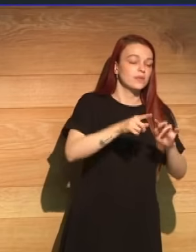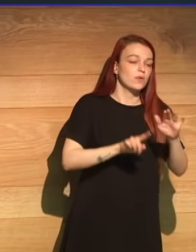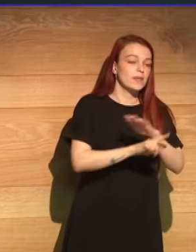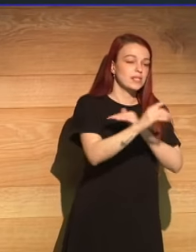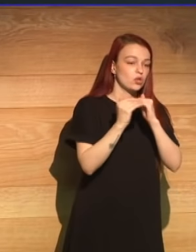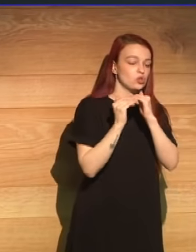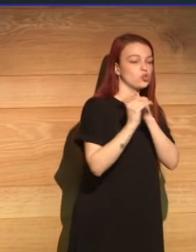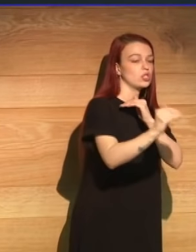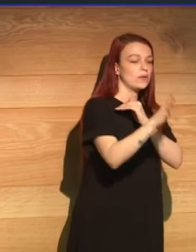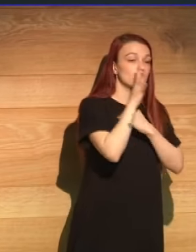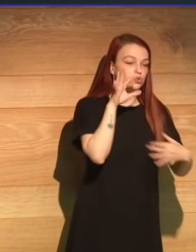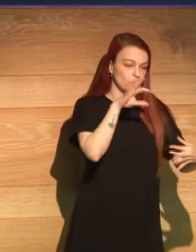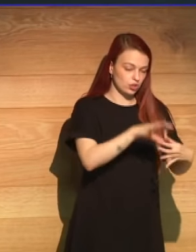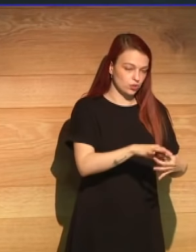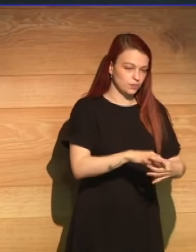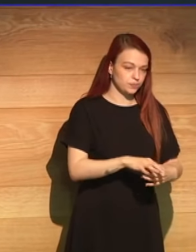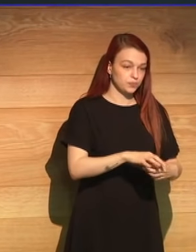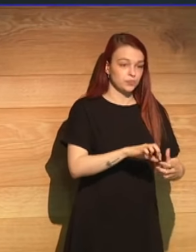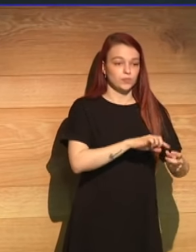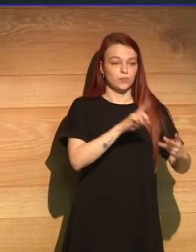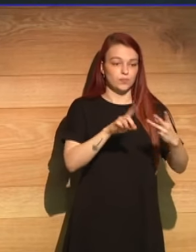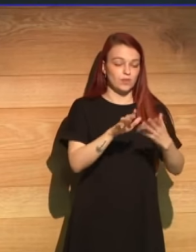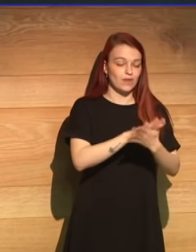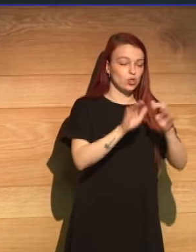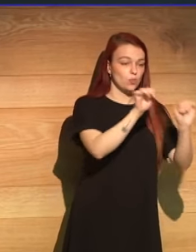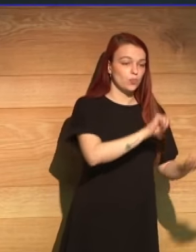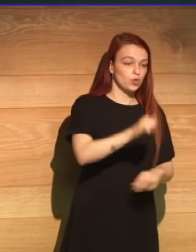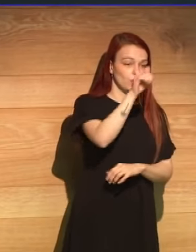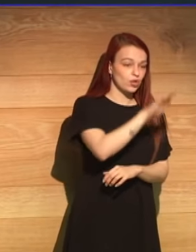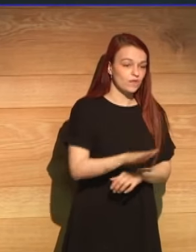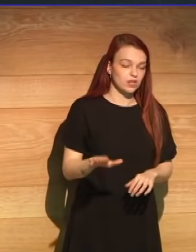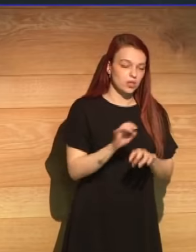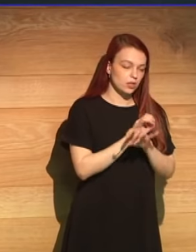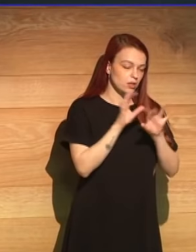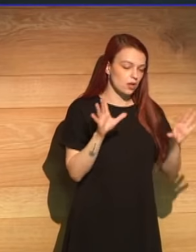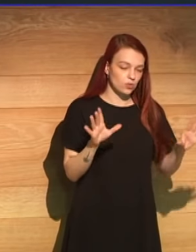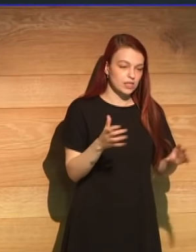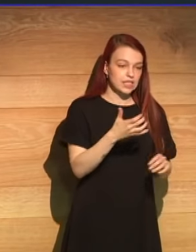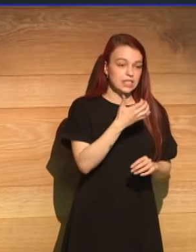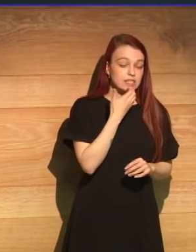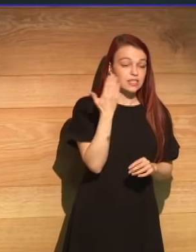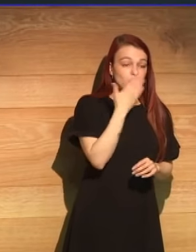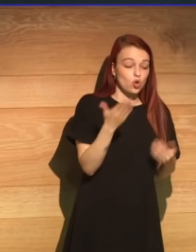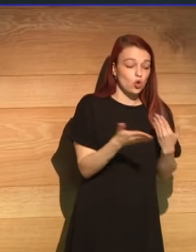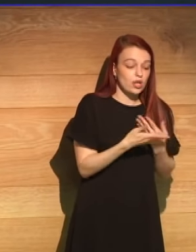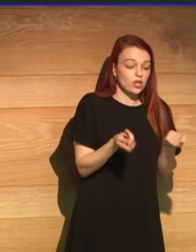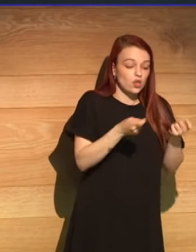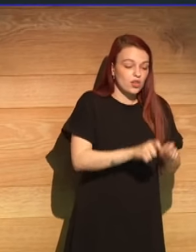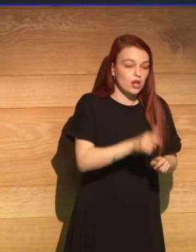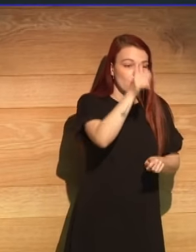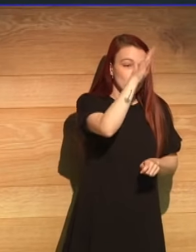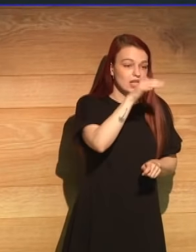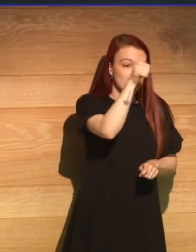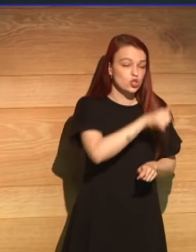sostenible. Y en la tercera dimensión que mencionabas de protección infantil es clarísimo. Cerrar las escuelas hace que más niños y niñas estén en la